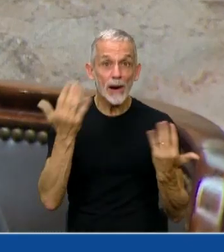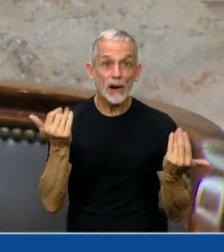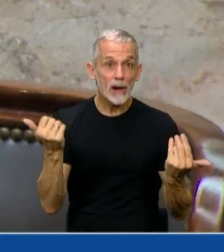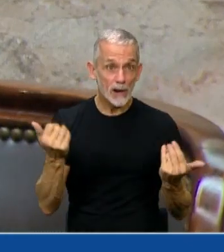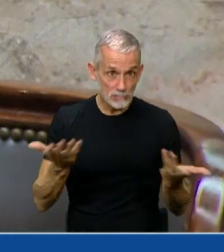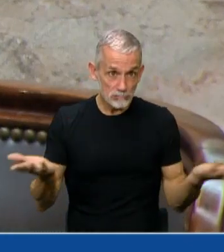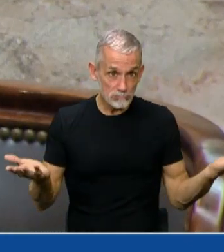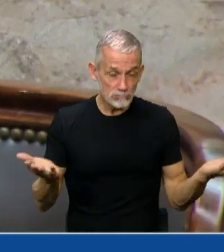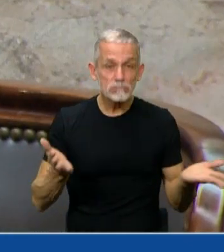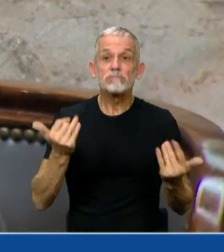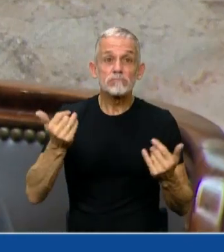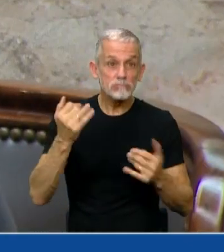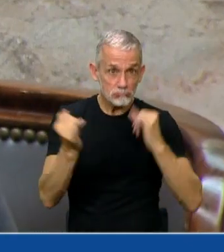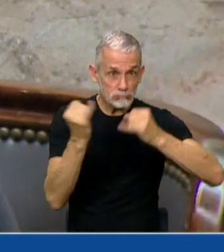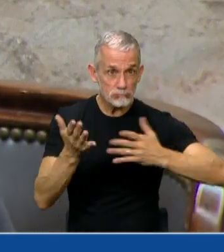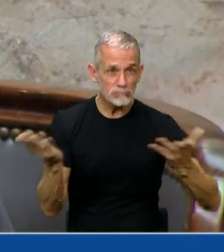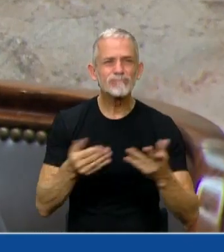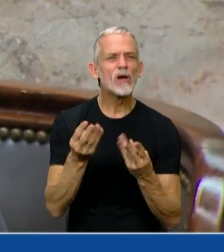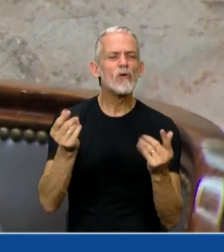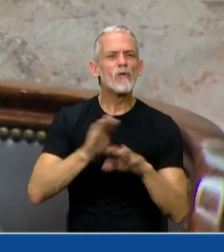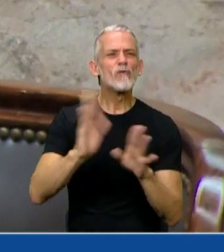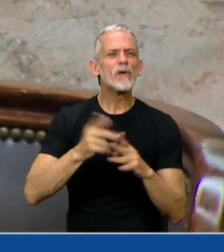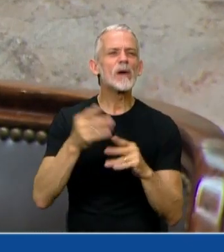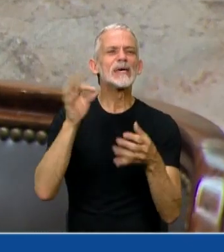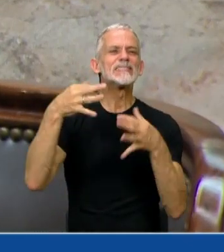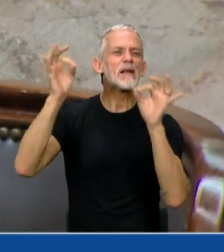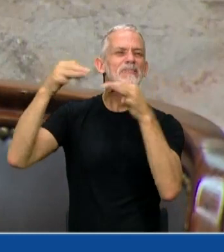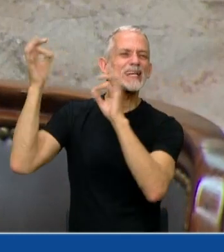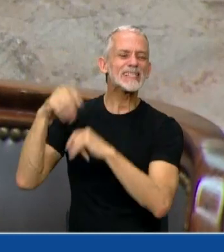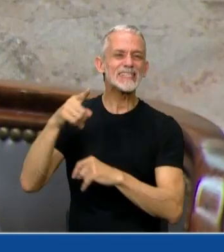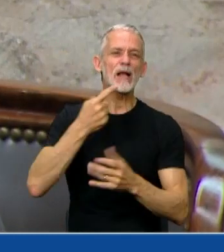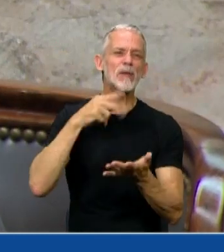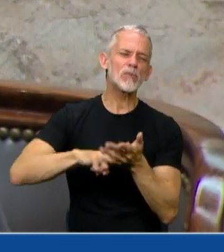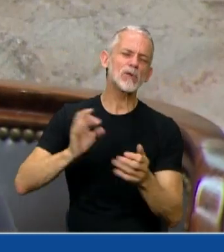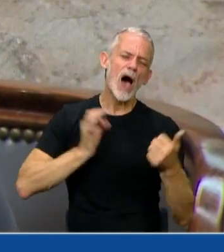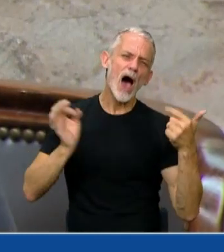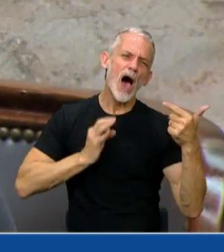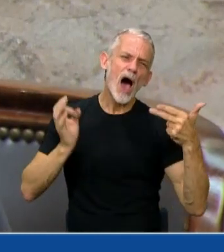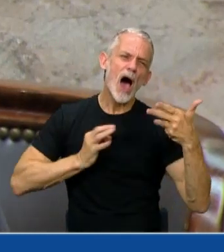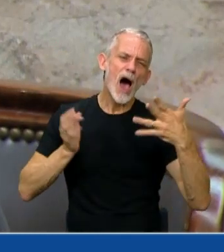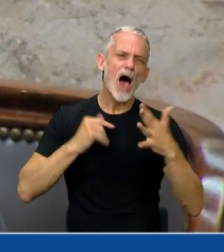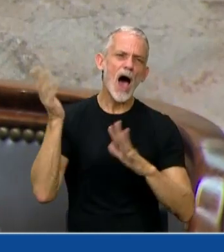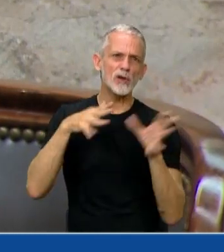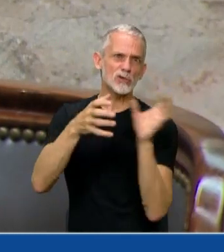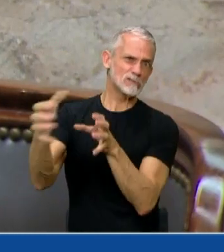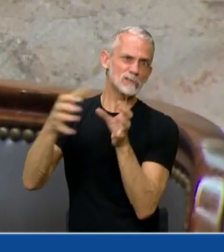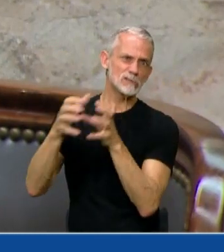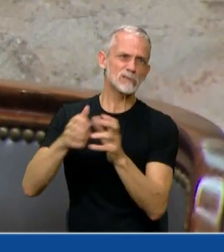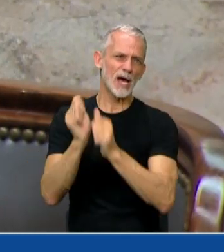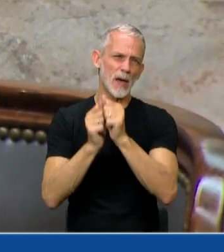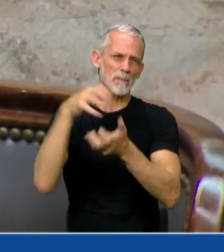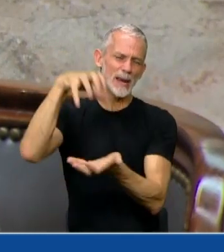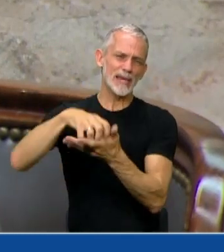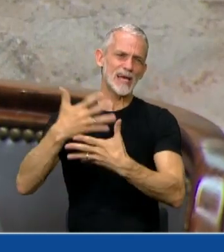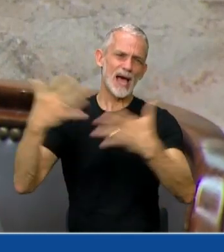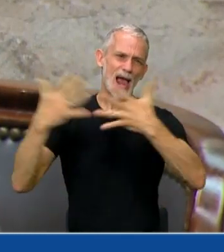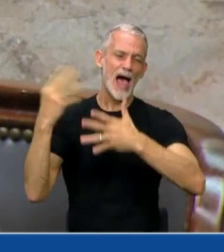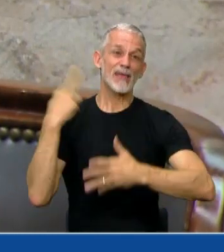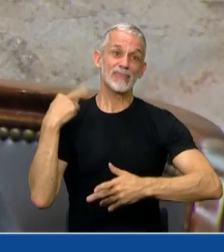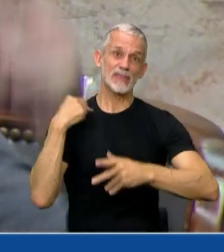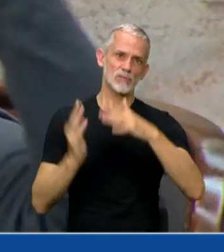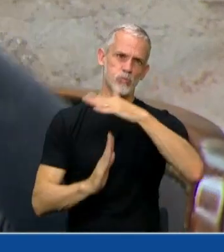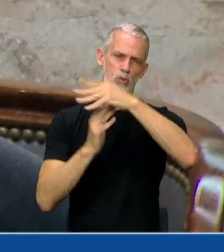anima a terminar con las exenciones impositivas durante décadas de enormes sectores de las